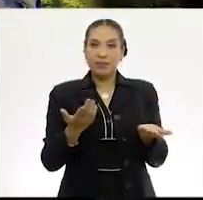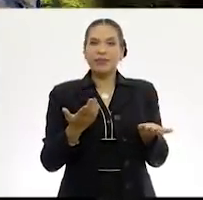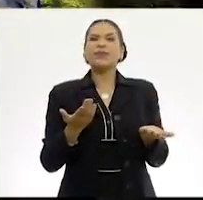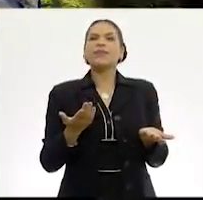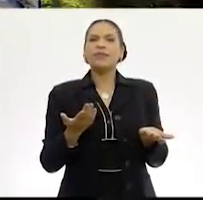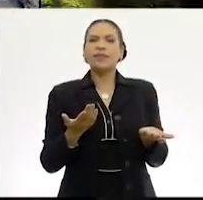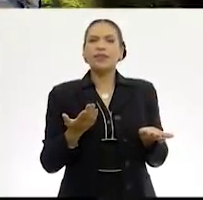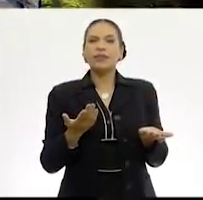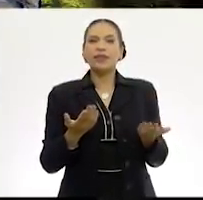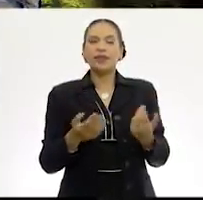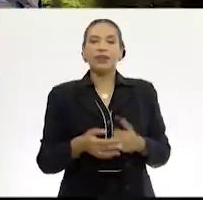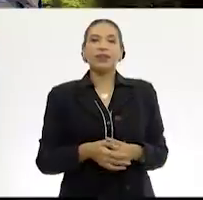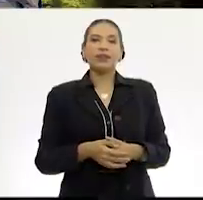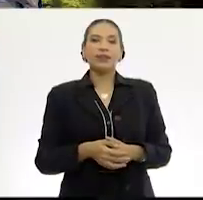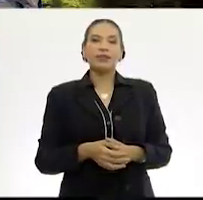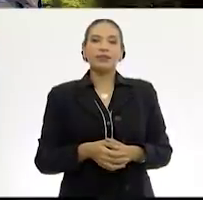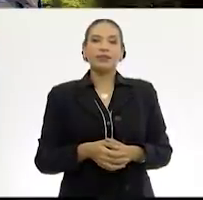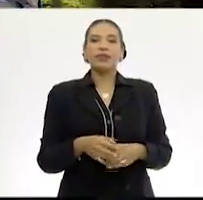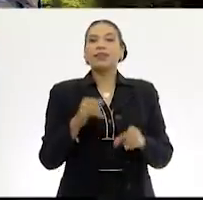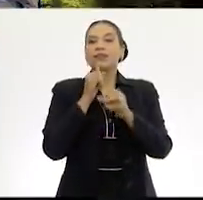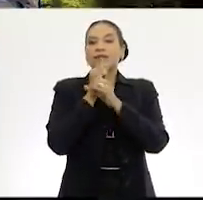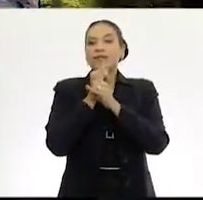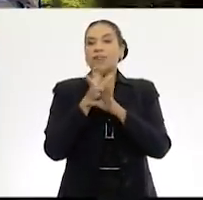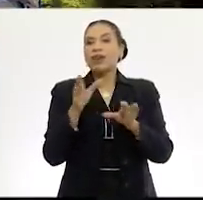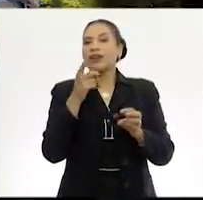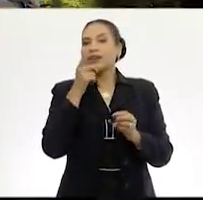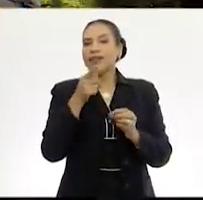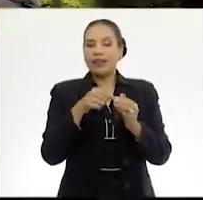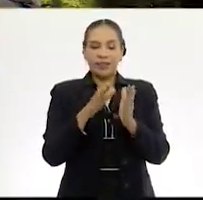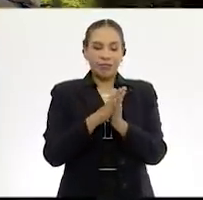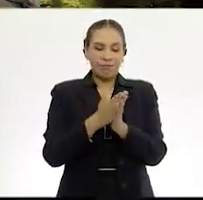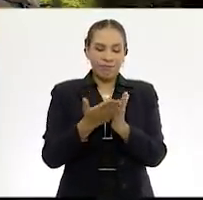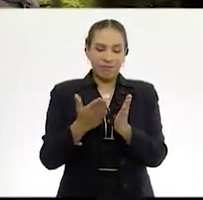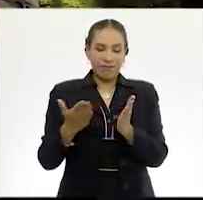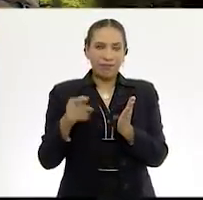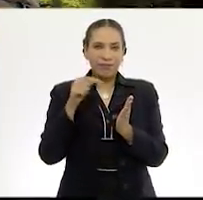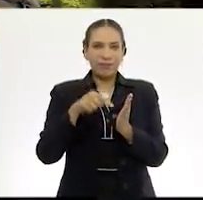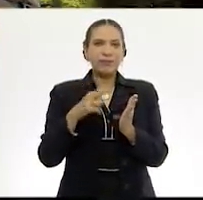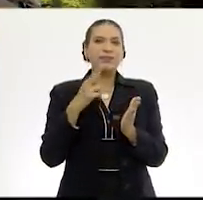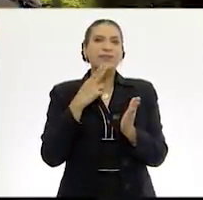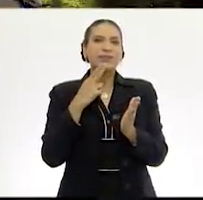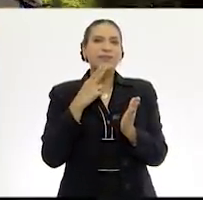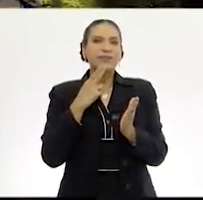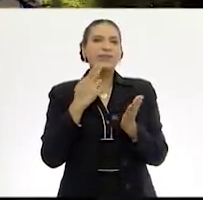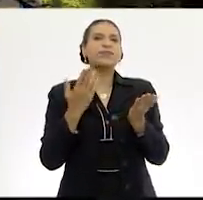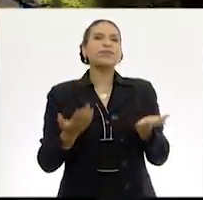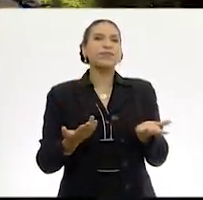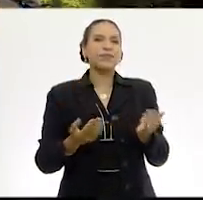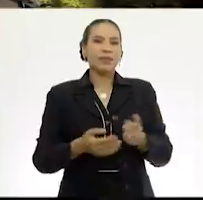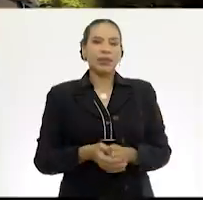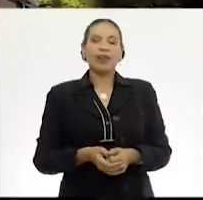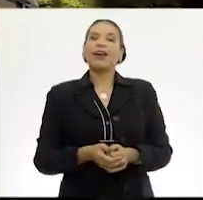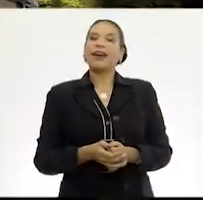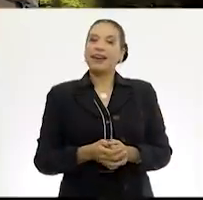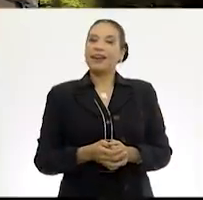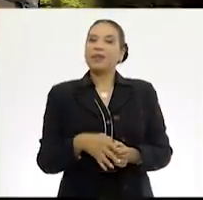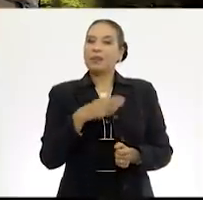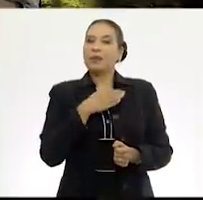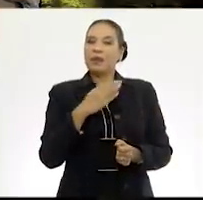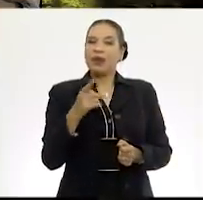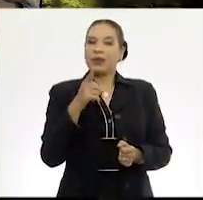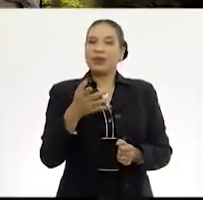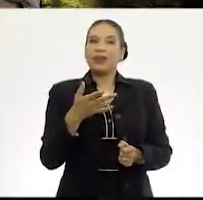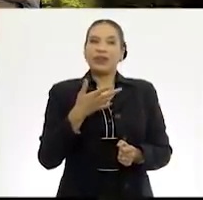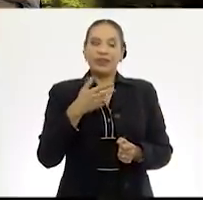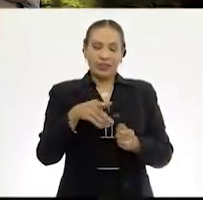aquí está la información que dice en el tríptico. A ver qué nos sirve, qué estamos pisando. Ah, qué bueno que